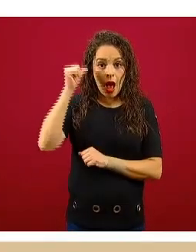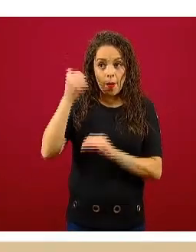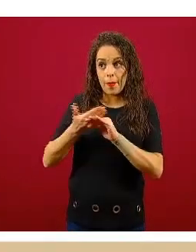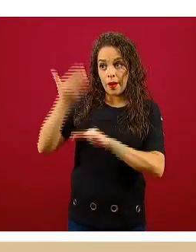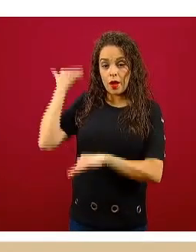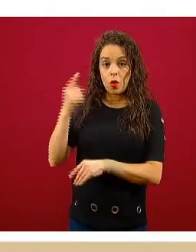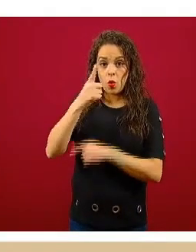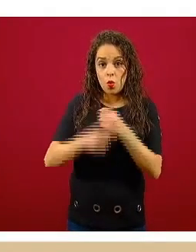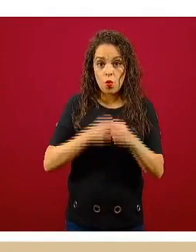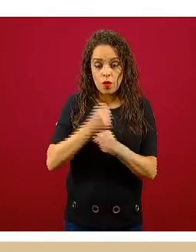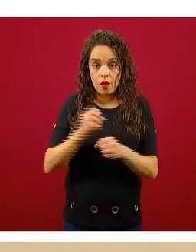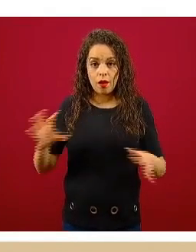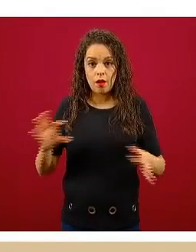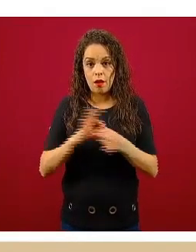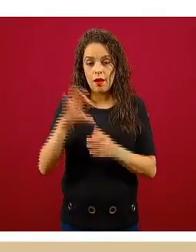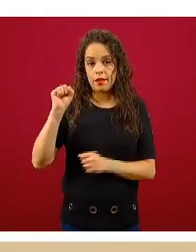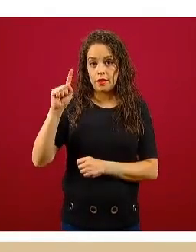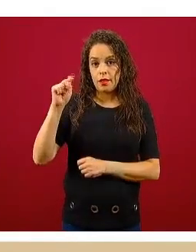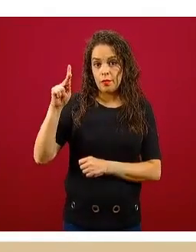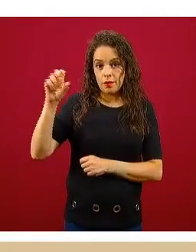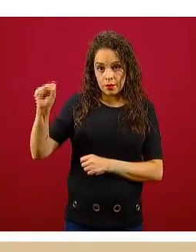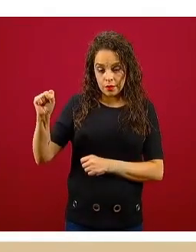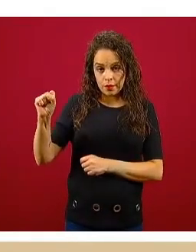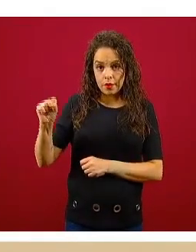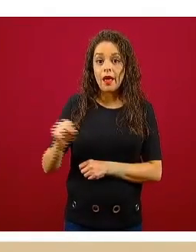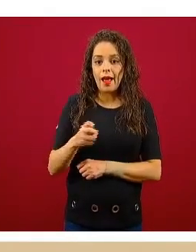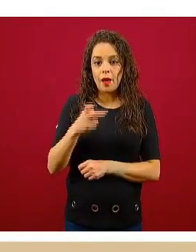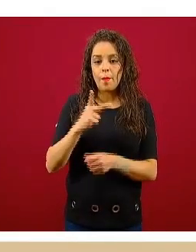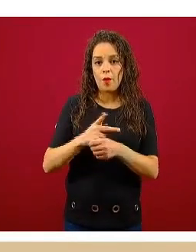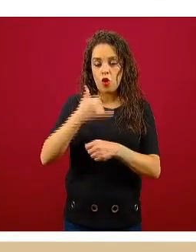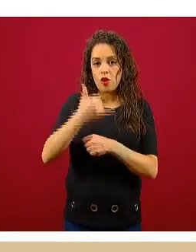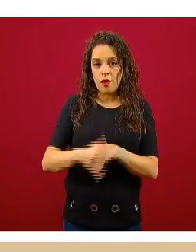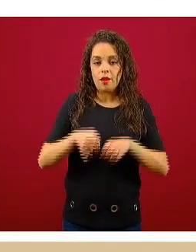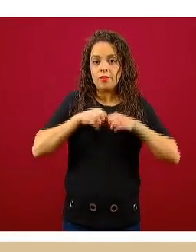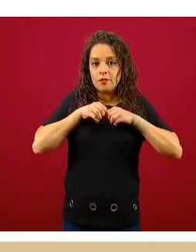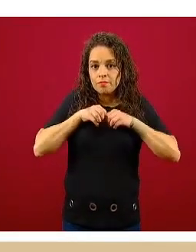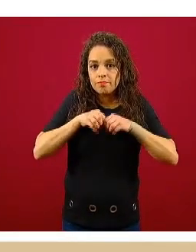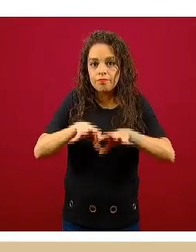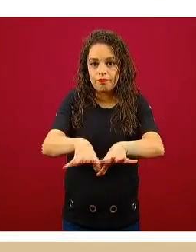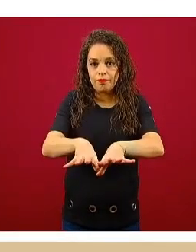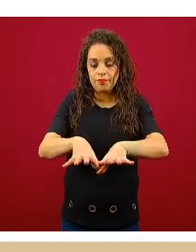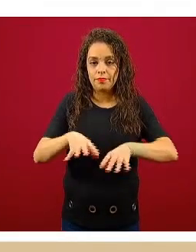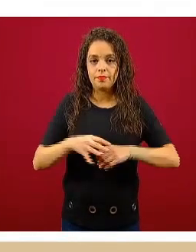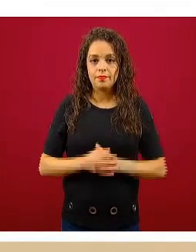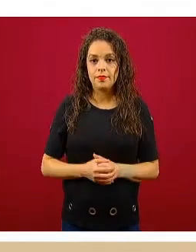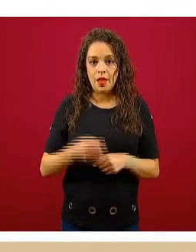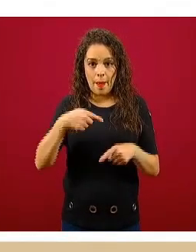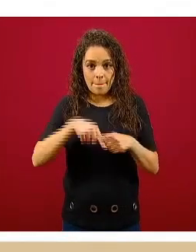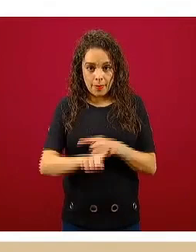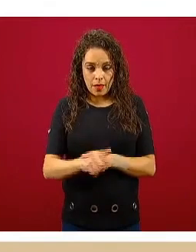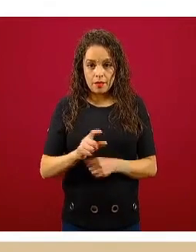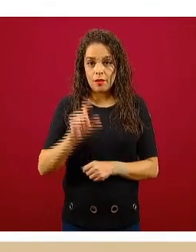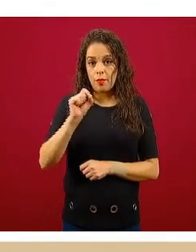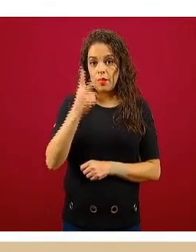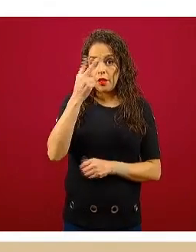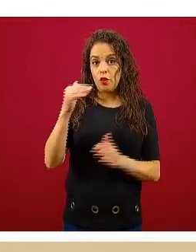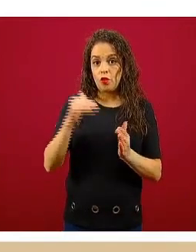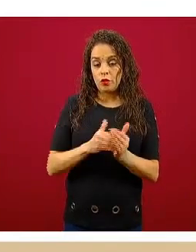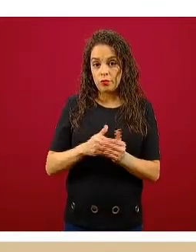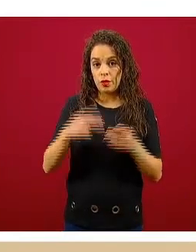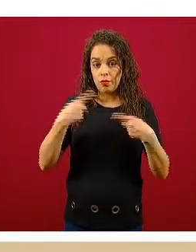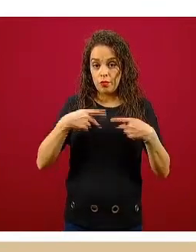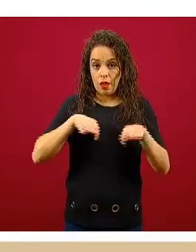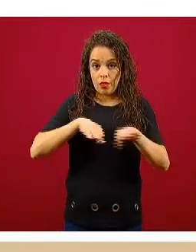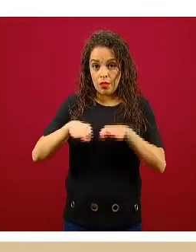junto con la Secretaría del Trabajo, se echara a andar este proyecto piloto que afortunadamente a 22,300 trabajadoras